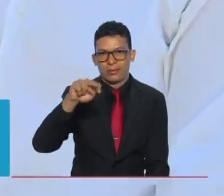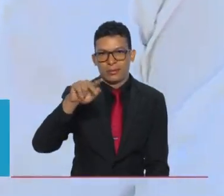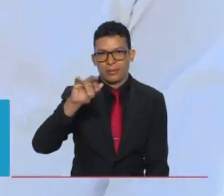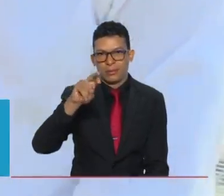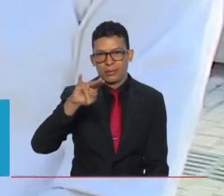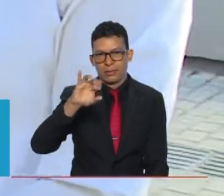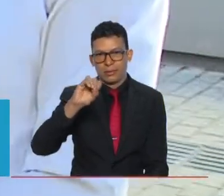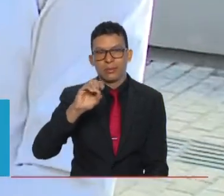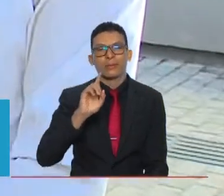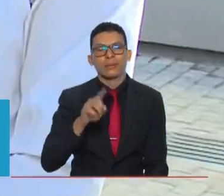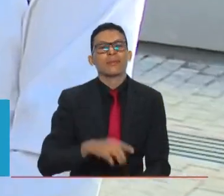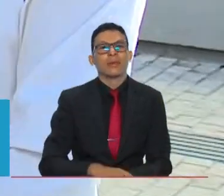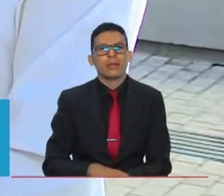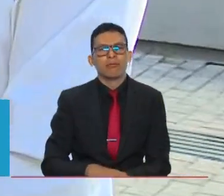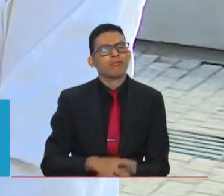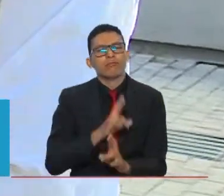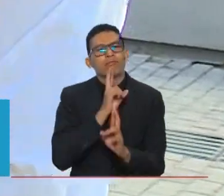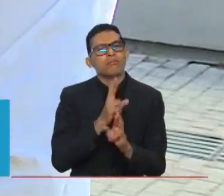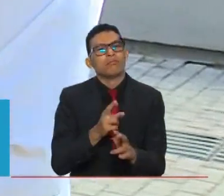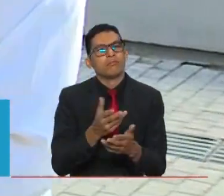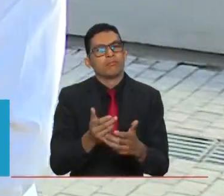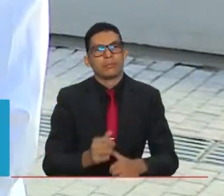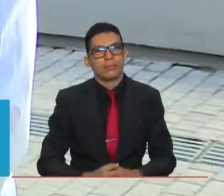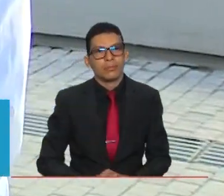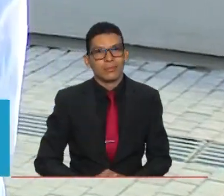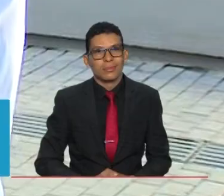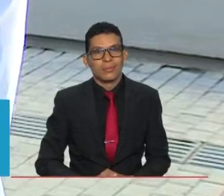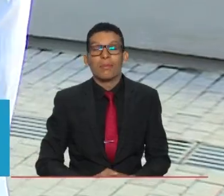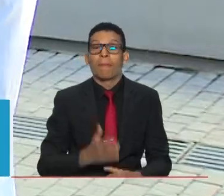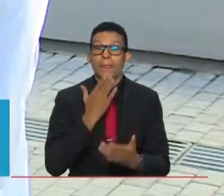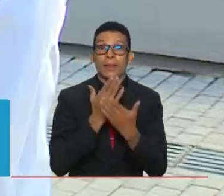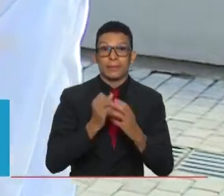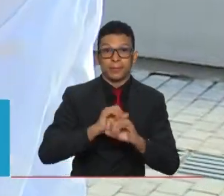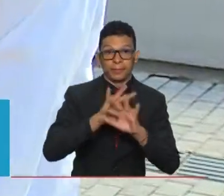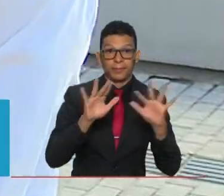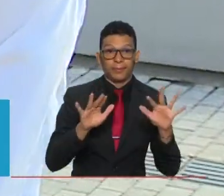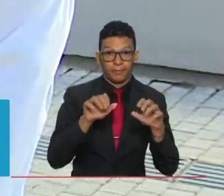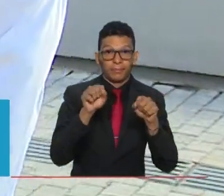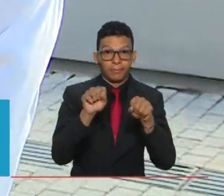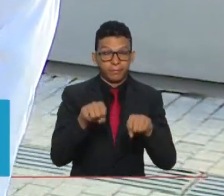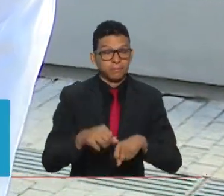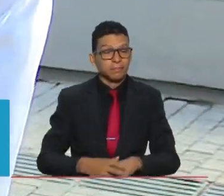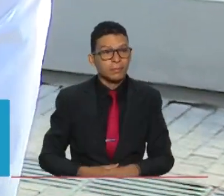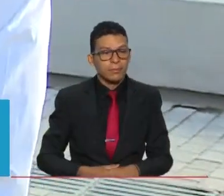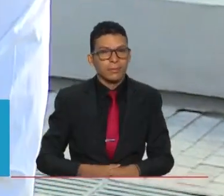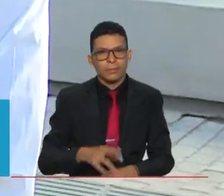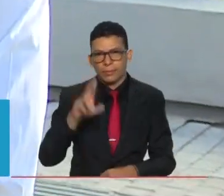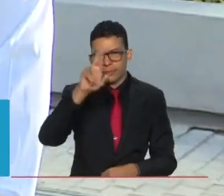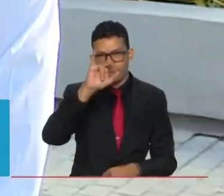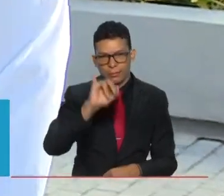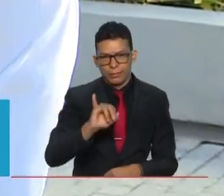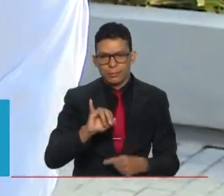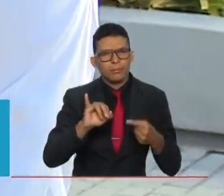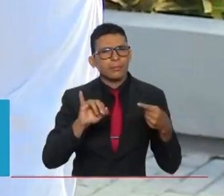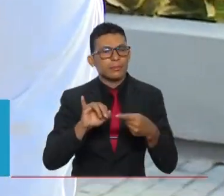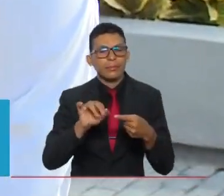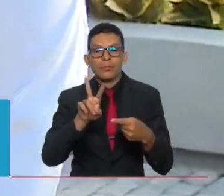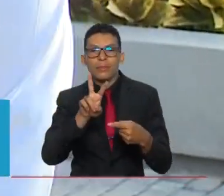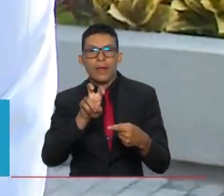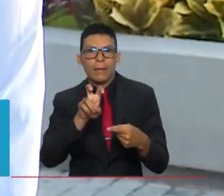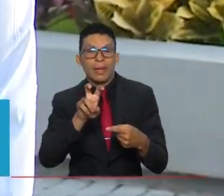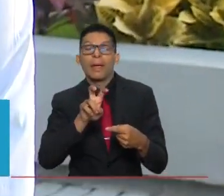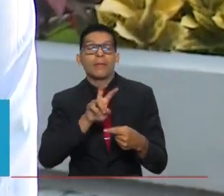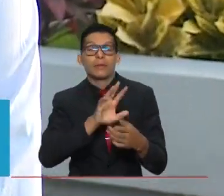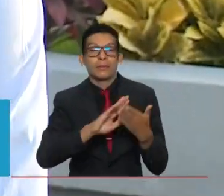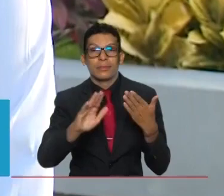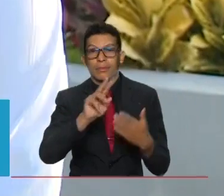Bienvenido a Telepacífico Noticias. La respuesta para esta comunidad, director. Muy buenos días. Sí, la verdad es que Roldanillo tiene 29 veredas,